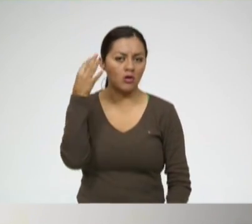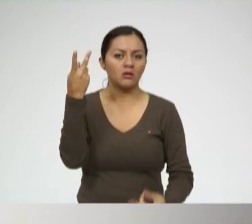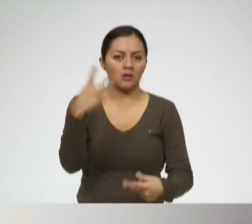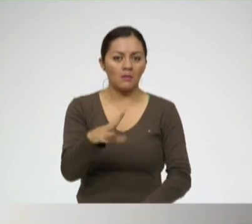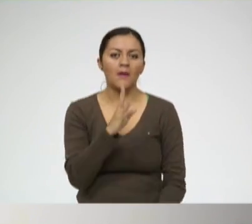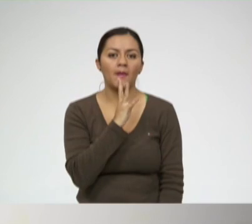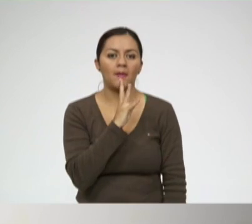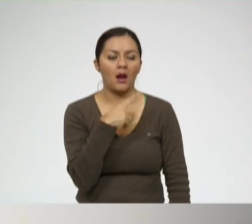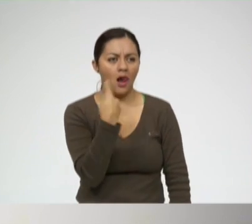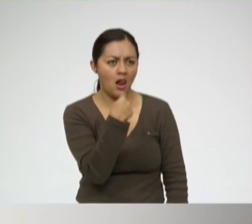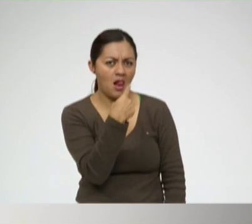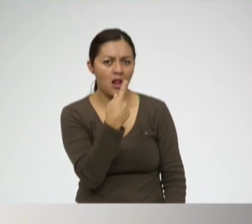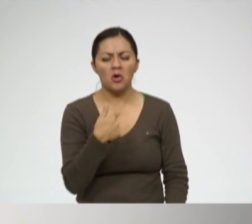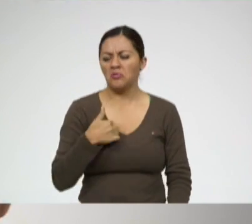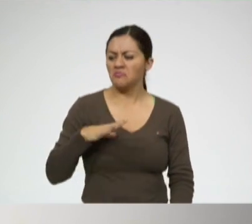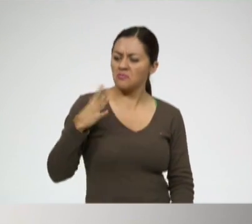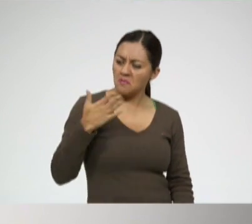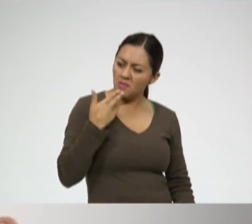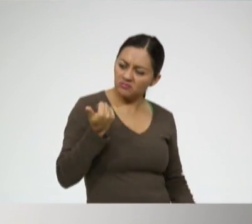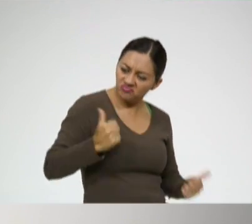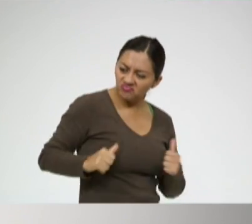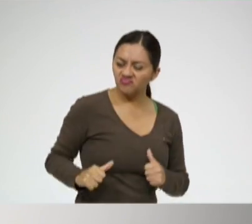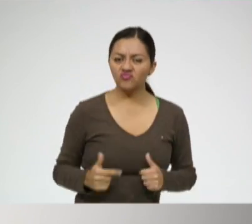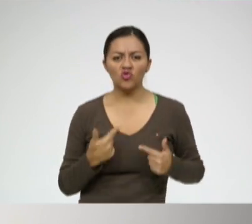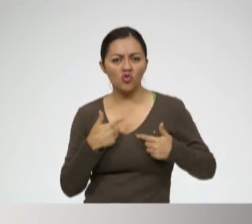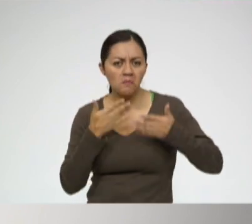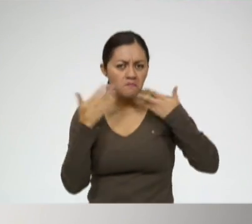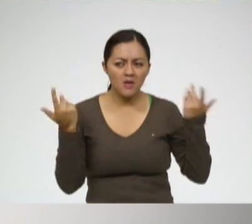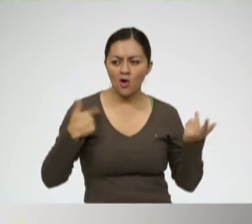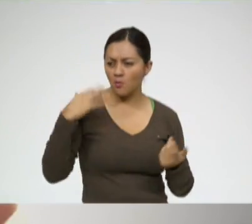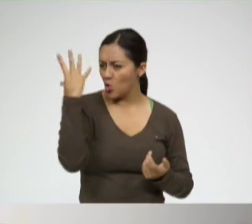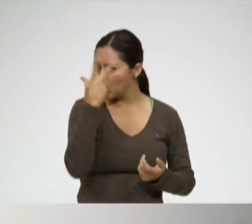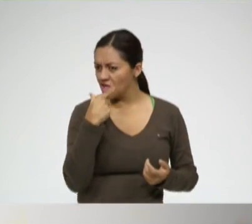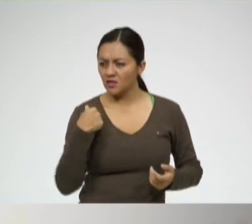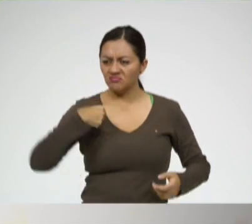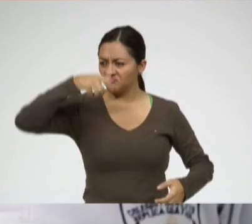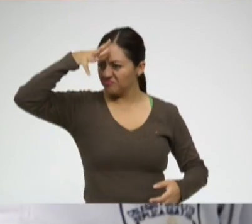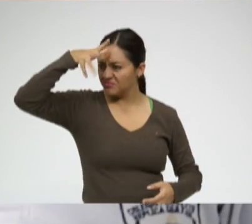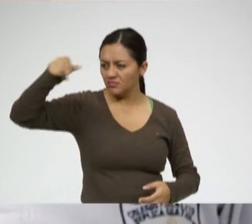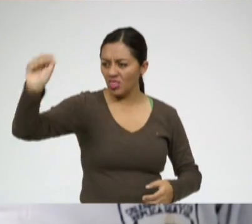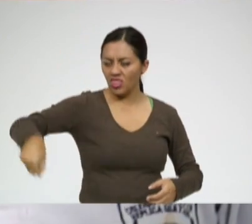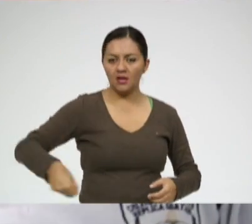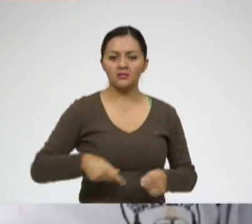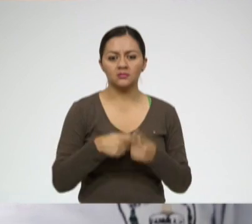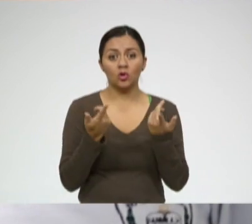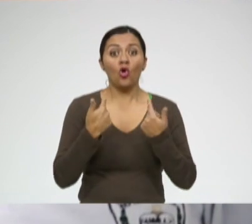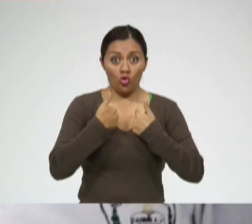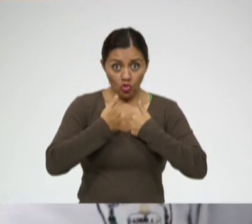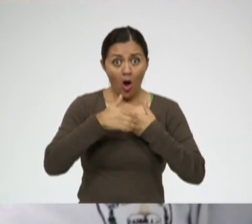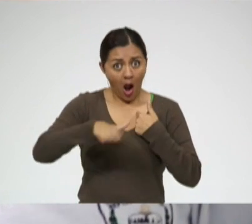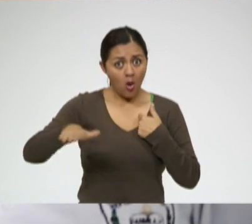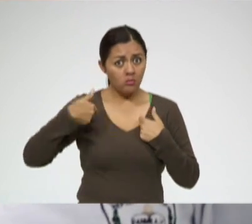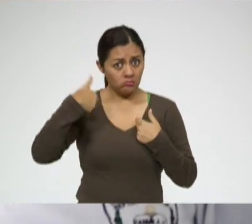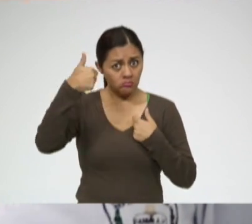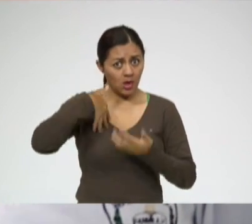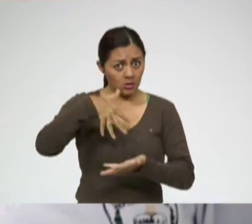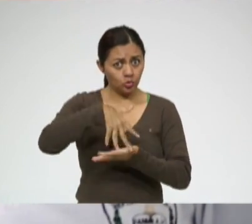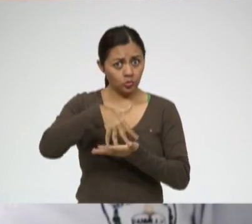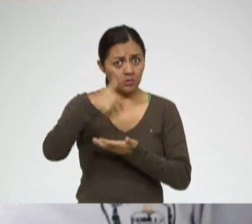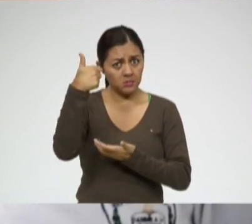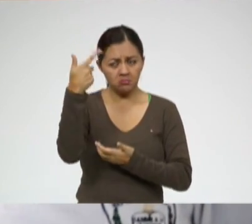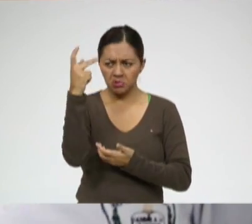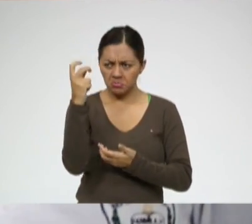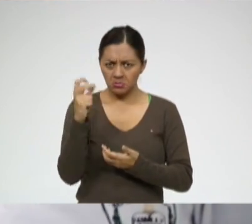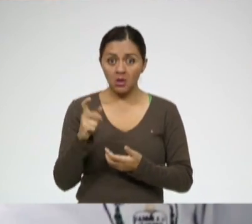¿Y por qué? Porque unas se creen superiores a la otra, más bonita que otra, más inteligente. Soy buena alumna en mi curso y ha habido así, por